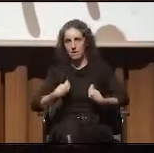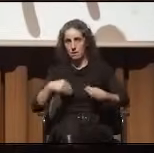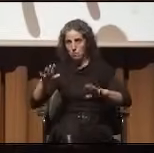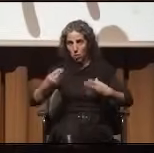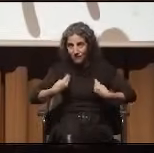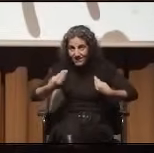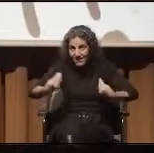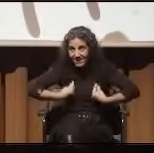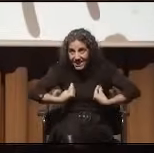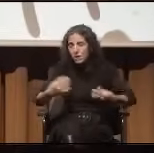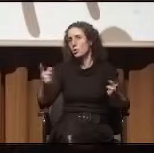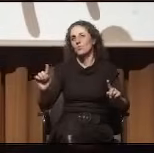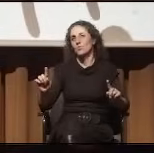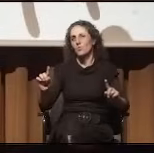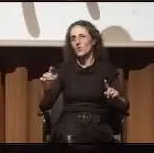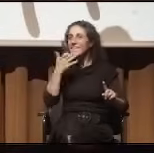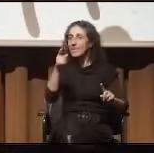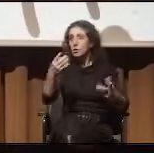cuando tú vives,